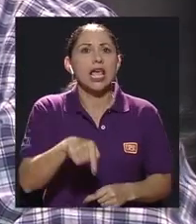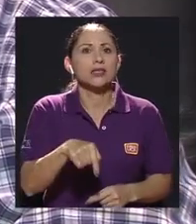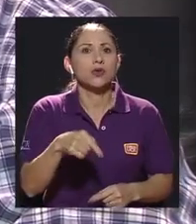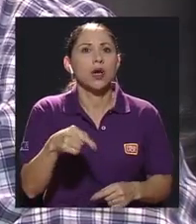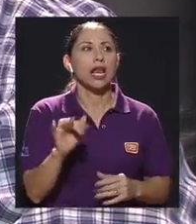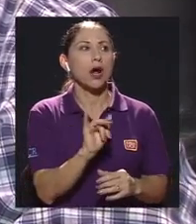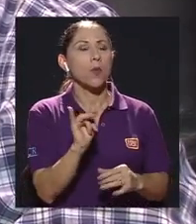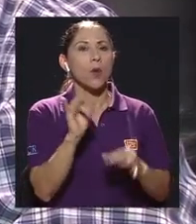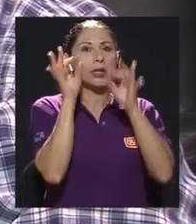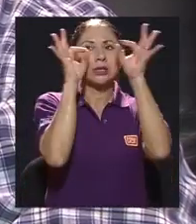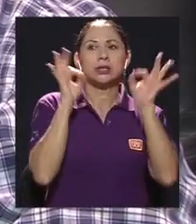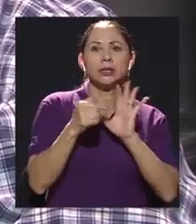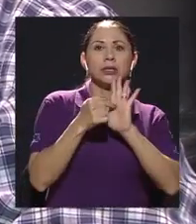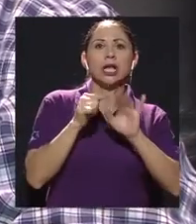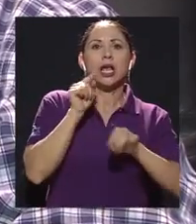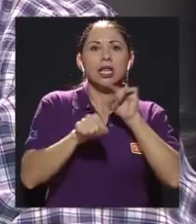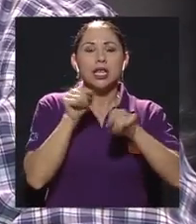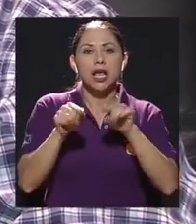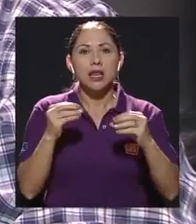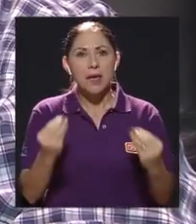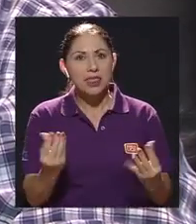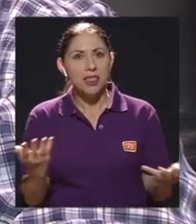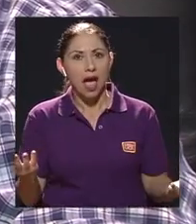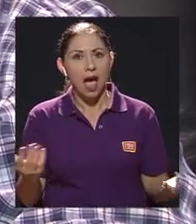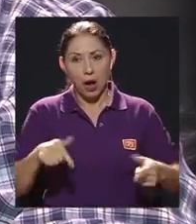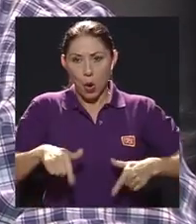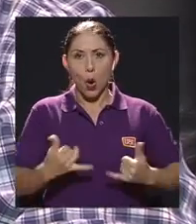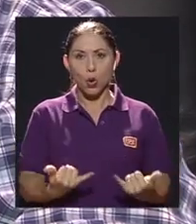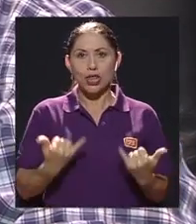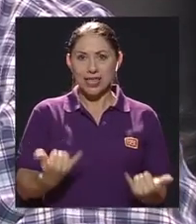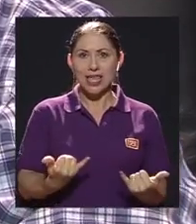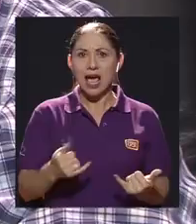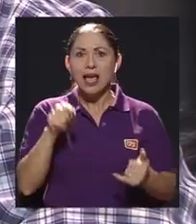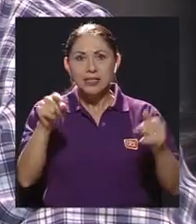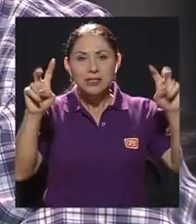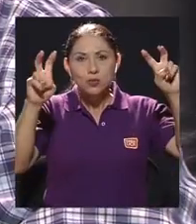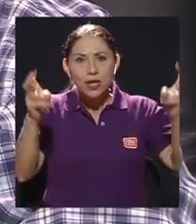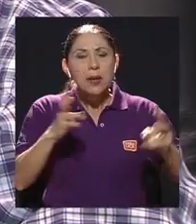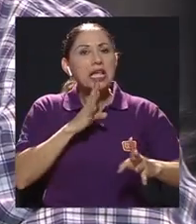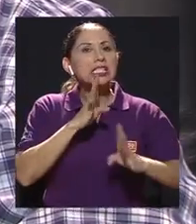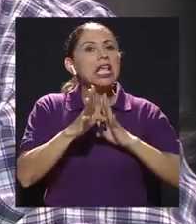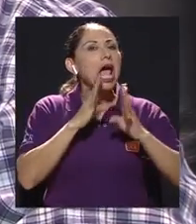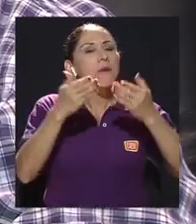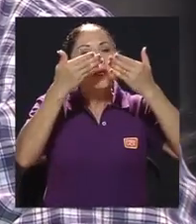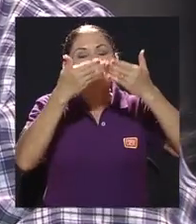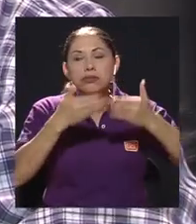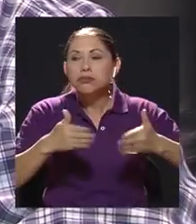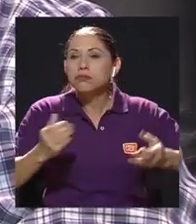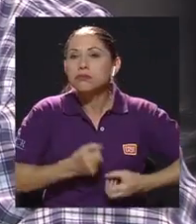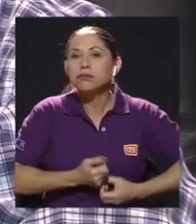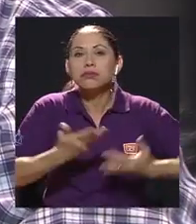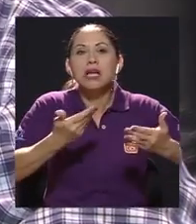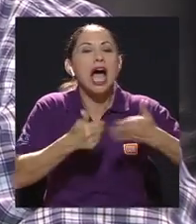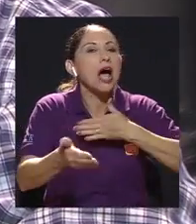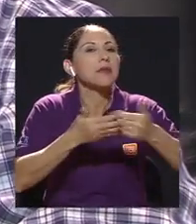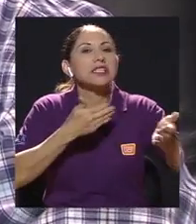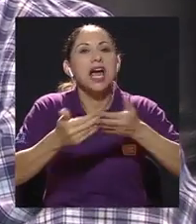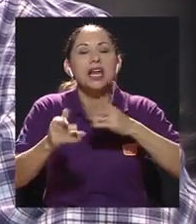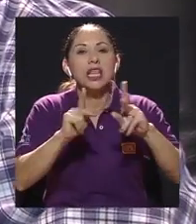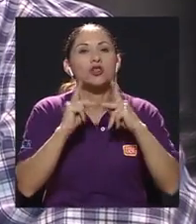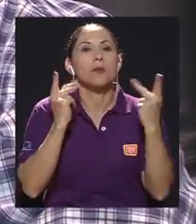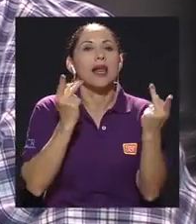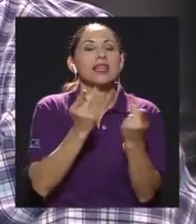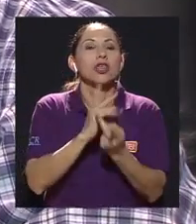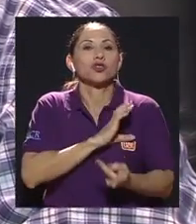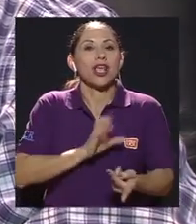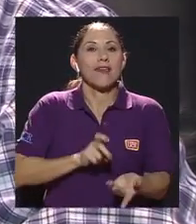crítica tremenda. Hoy día, ese es un tema que se habla abiertamente, a pesar de los partidos evangélicos que no